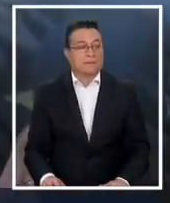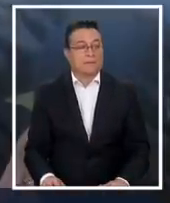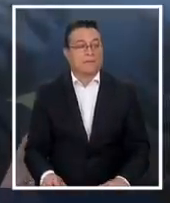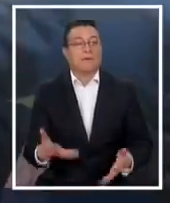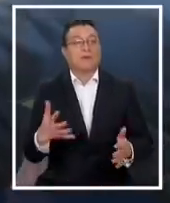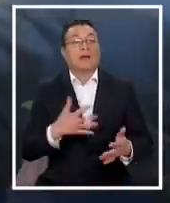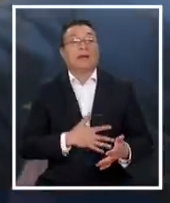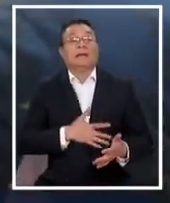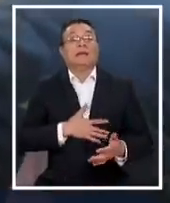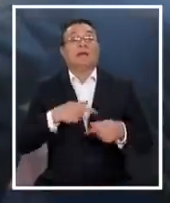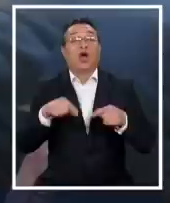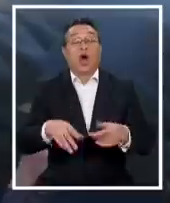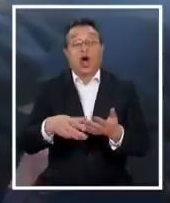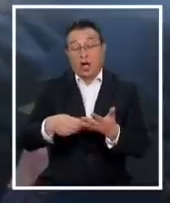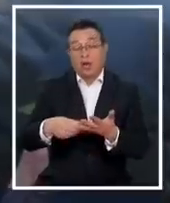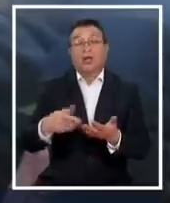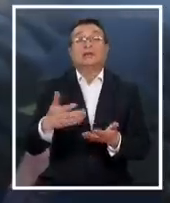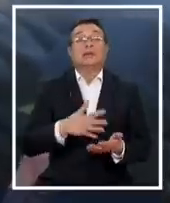¿Cómo te has sentido hoy día?